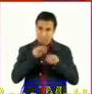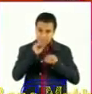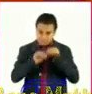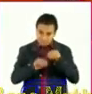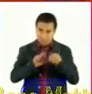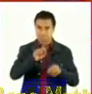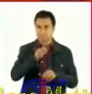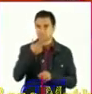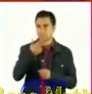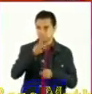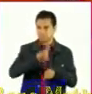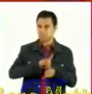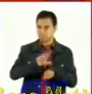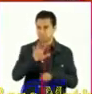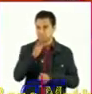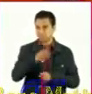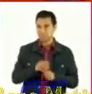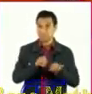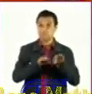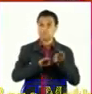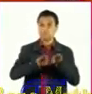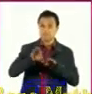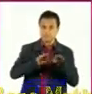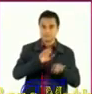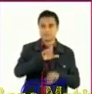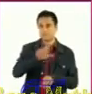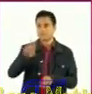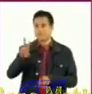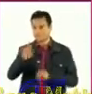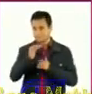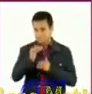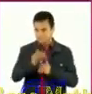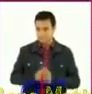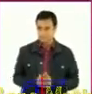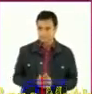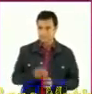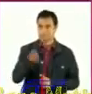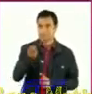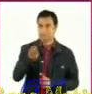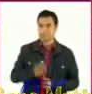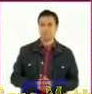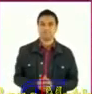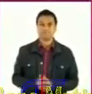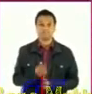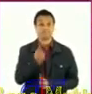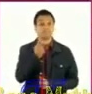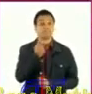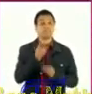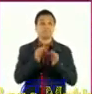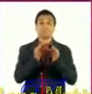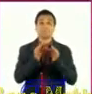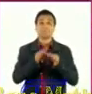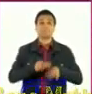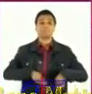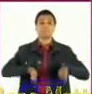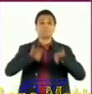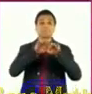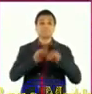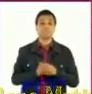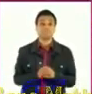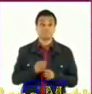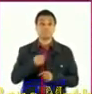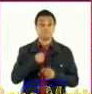28 días trabajando de lunes a viernes. Exacto. Y algo que es muy importante es que en todo